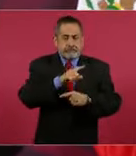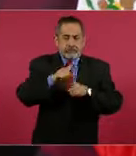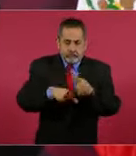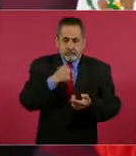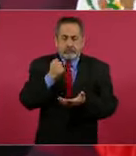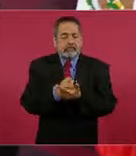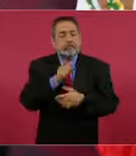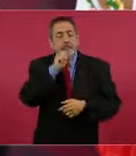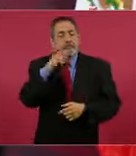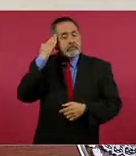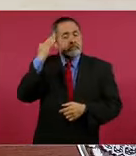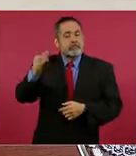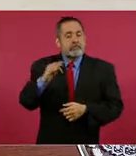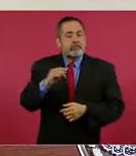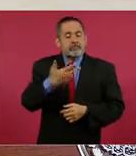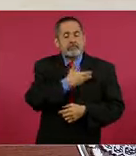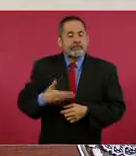Cedillo.